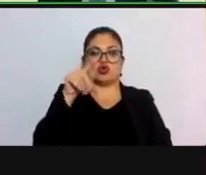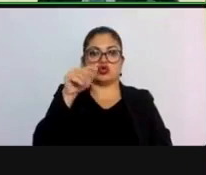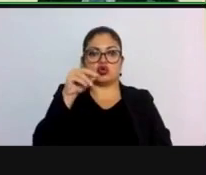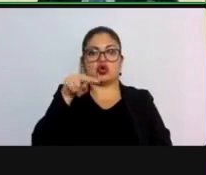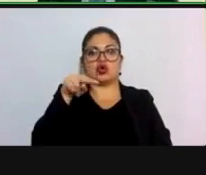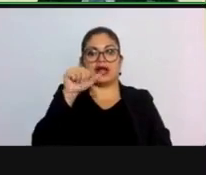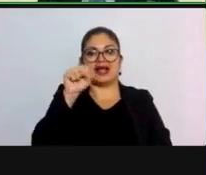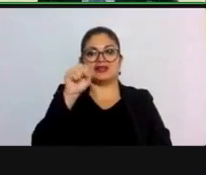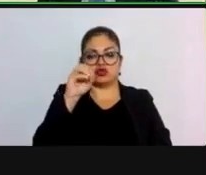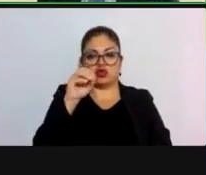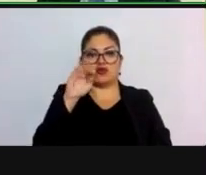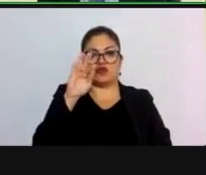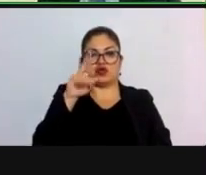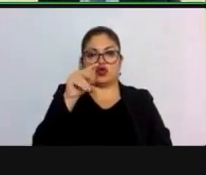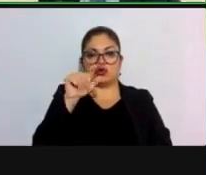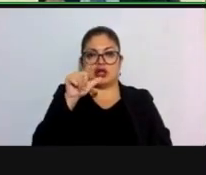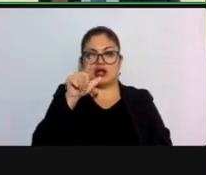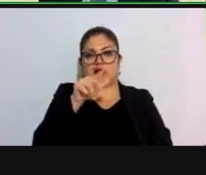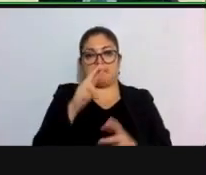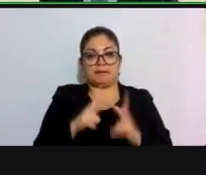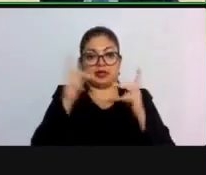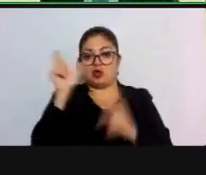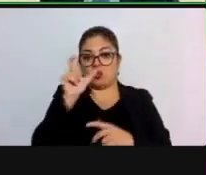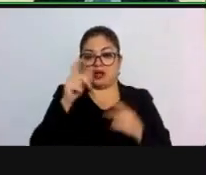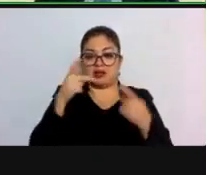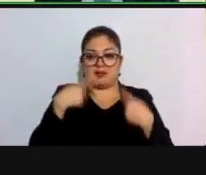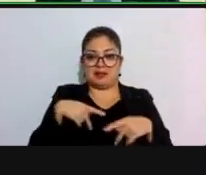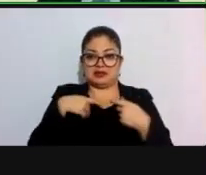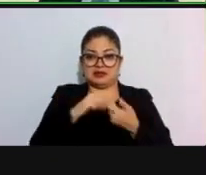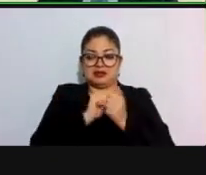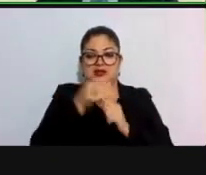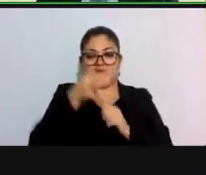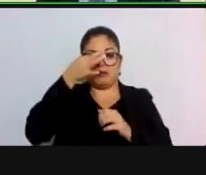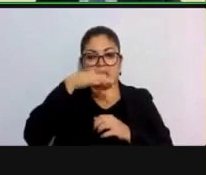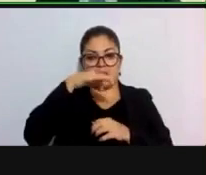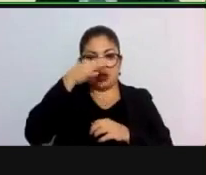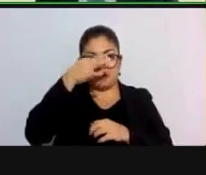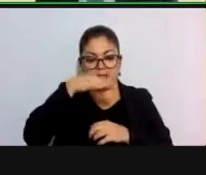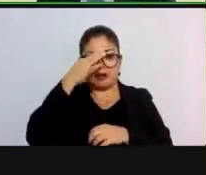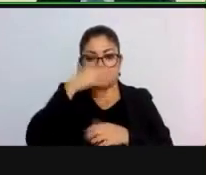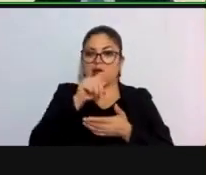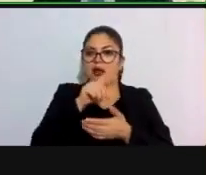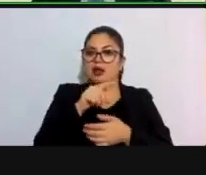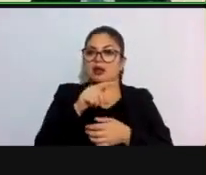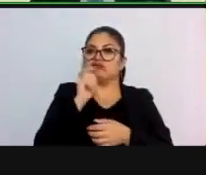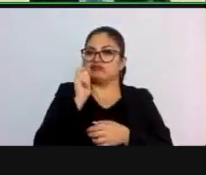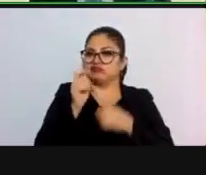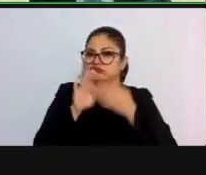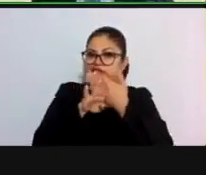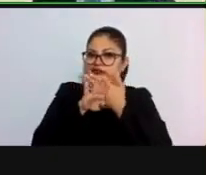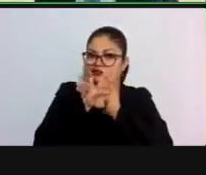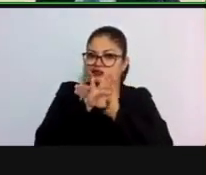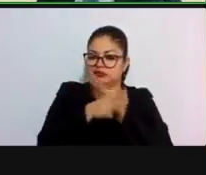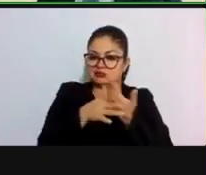pacientes, cuando tienen salida de líquido transparente y alino a través de la nariz, es importante diagnosticar si es líquido